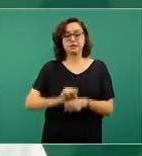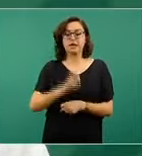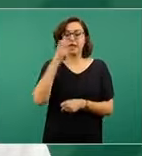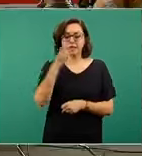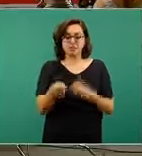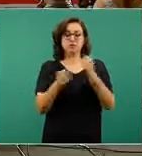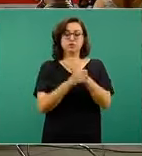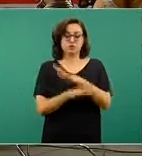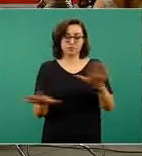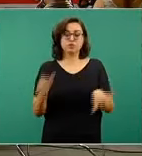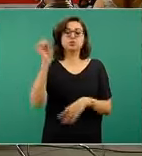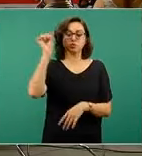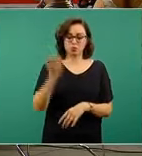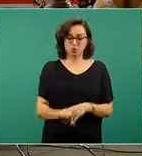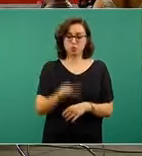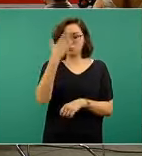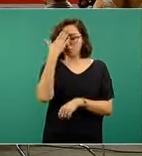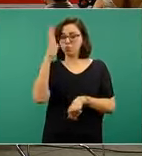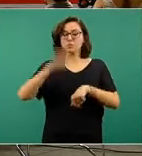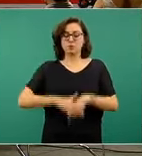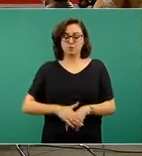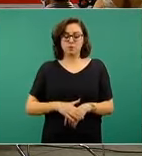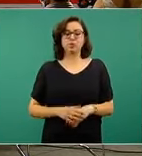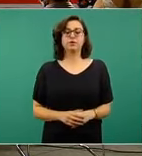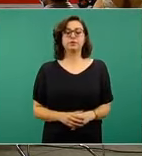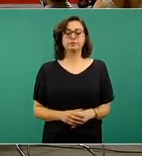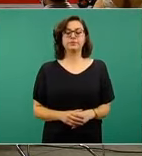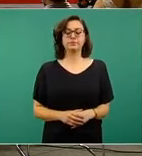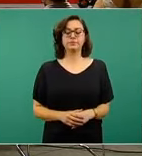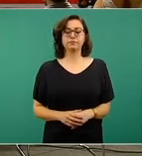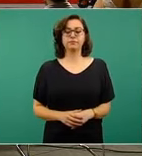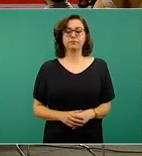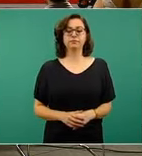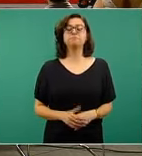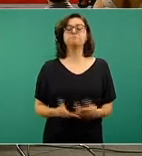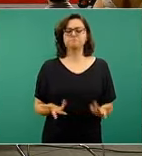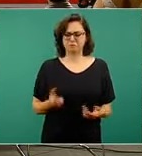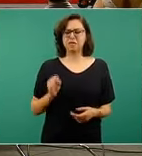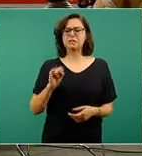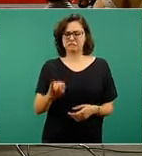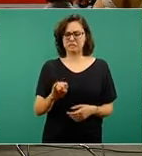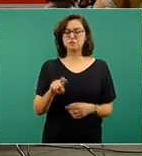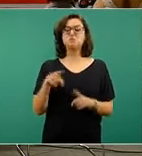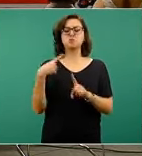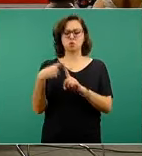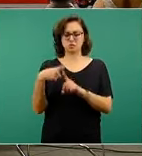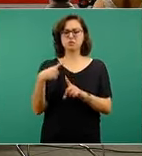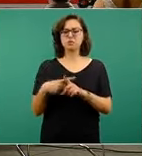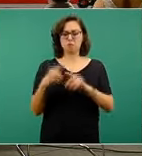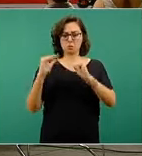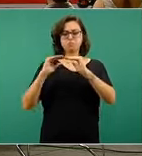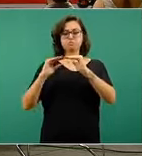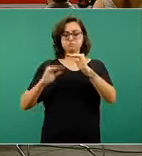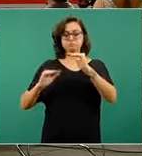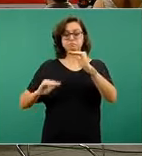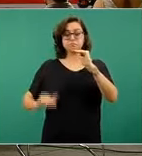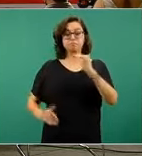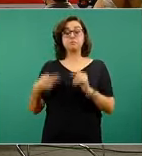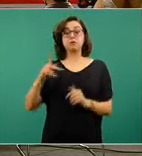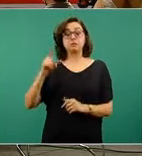tenemos que llevarnos, tener un balance de, desde luego, optimismo por una epidemia que ha ido a la baja, conciencia